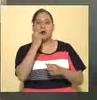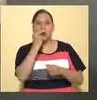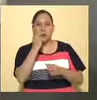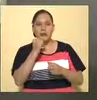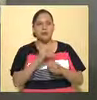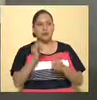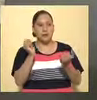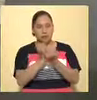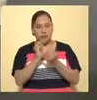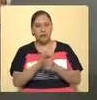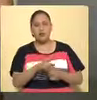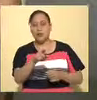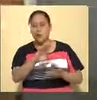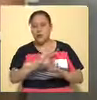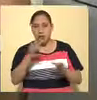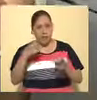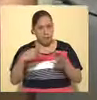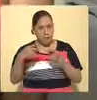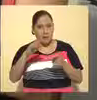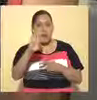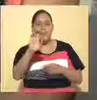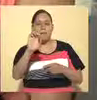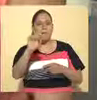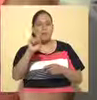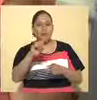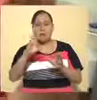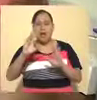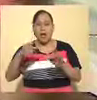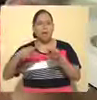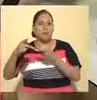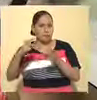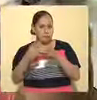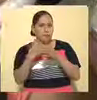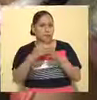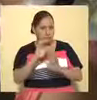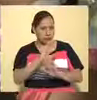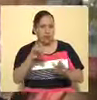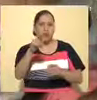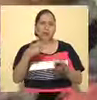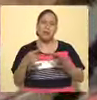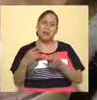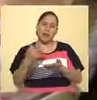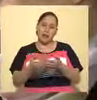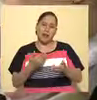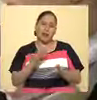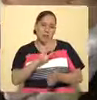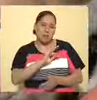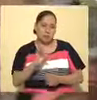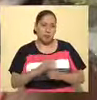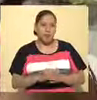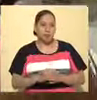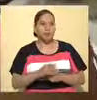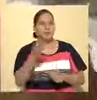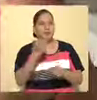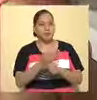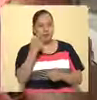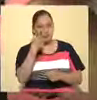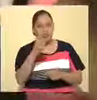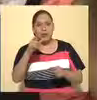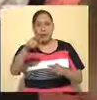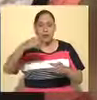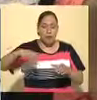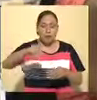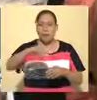pueden nuez. Encontrar nuez preparado y molido si se quieren ahorrar toda la preparación. Pero bueno, acá vean nada más. Uf. Así. No le batan